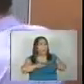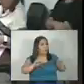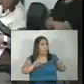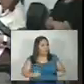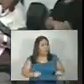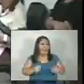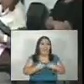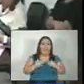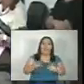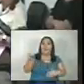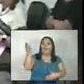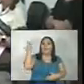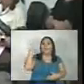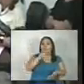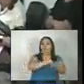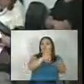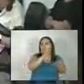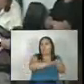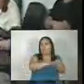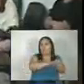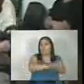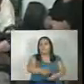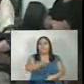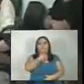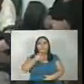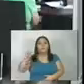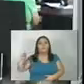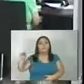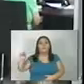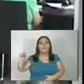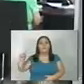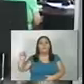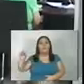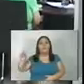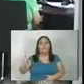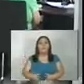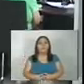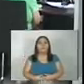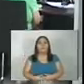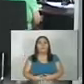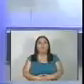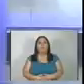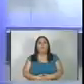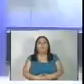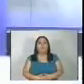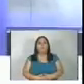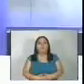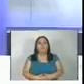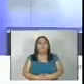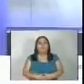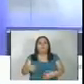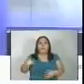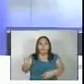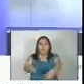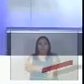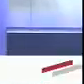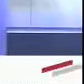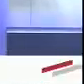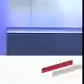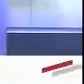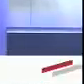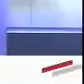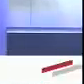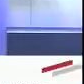tal como estaba contemplado anteriormente. Néstor Hernández, Noticiero Hechos. Pro Familia está celebrando 60